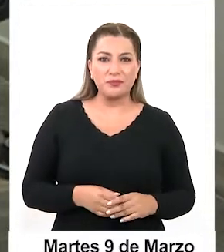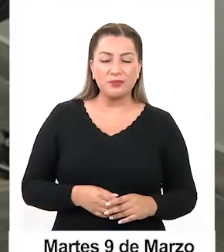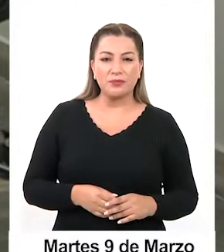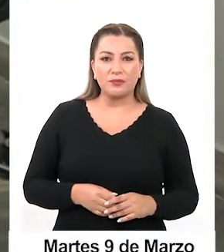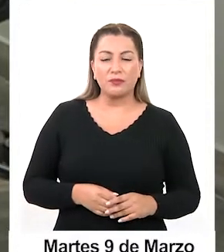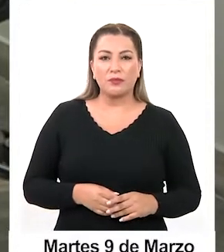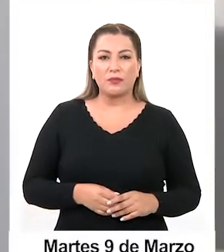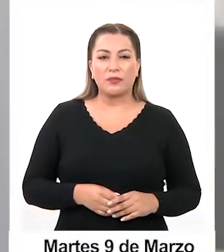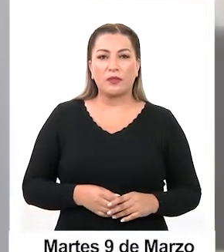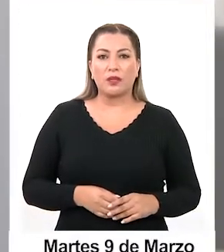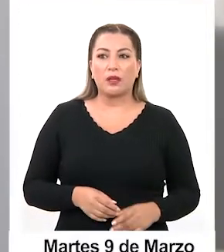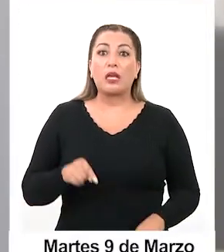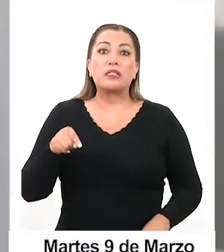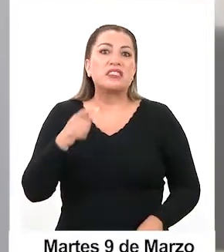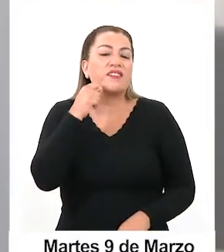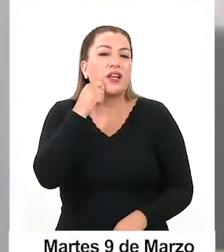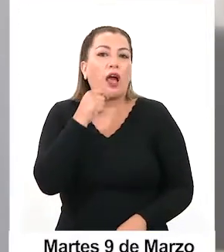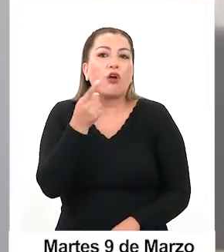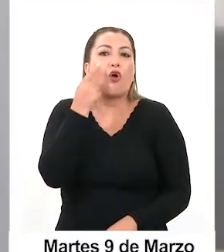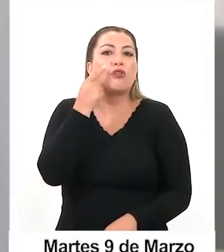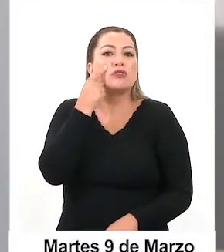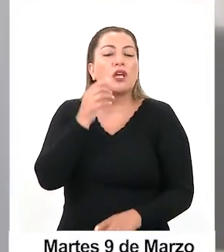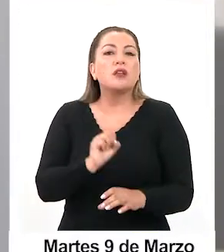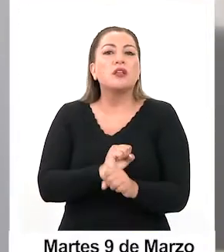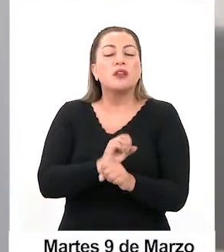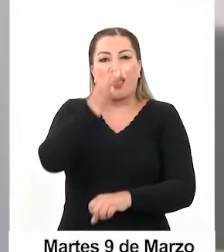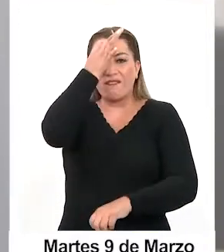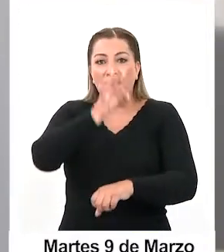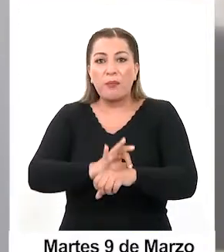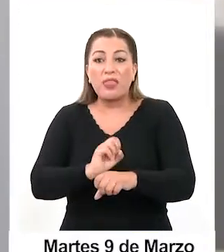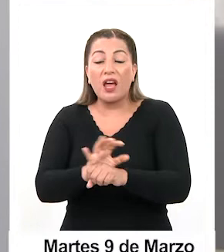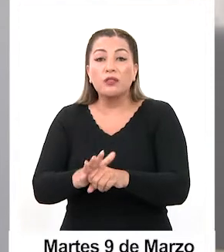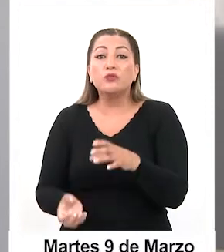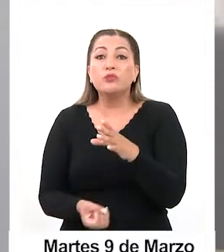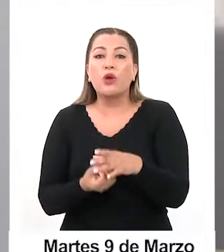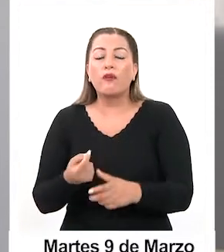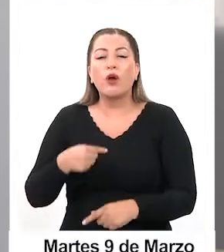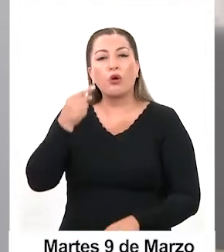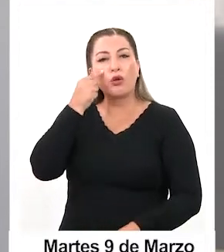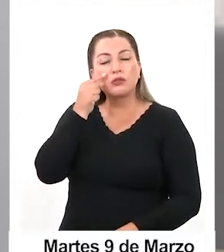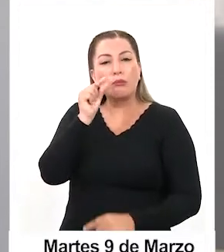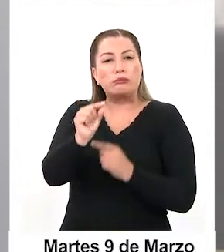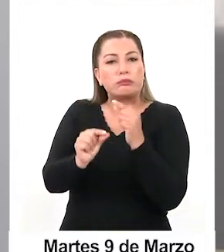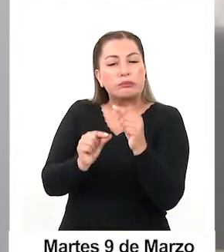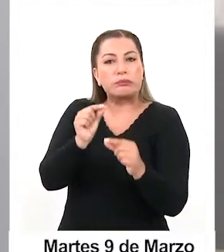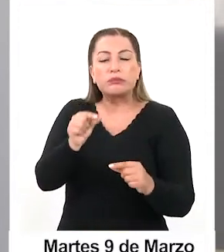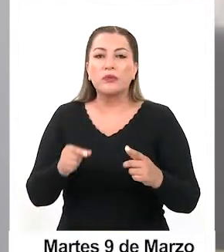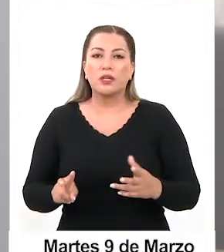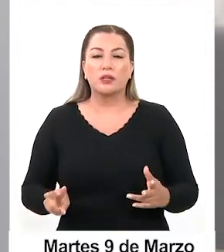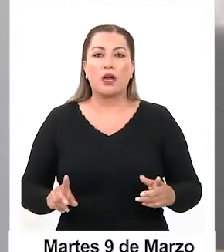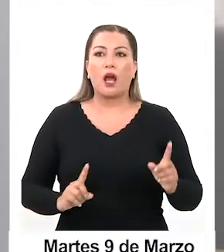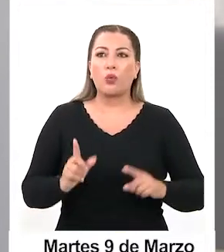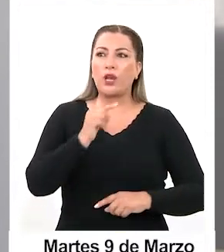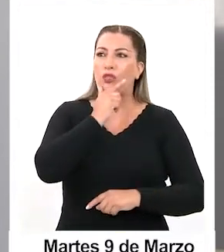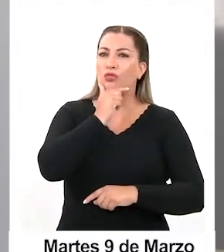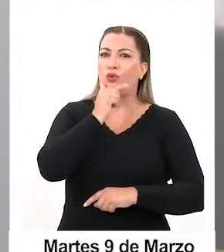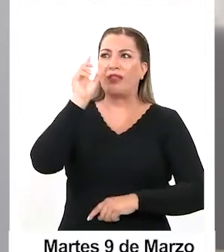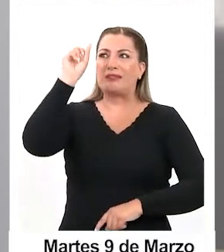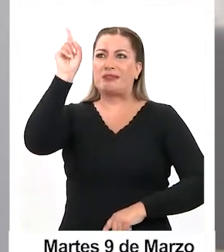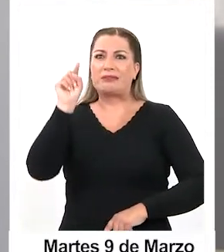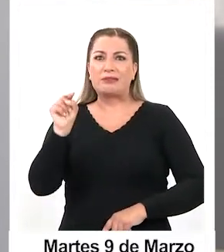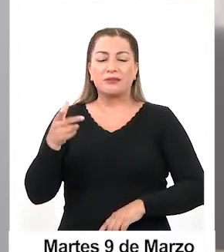de ir conociendo los alcances de esta enfermedad. La verdad de las cosas es que yo creo que parte de la incertidumbre que